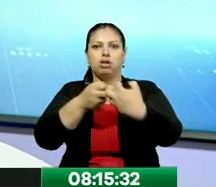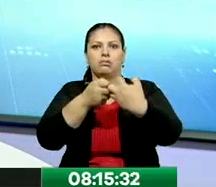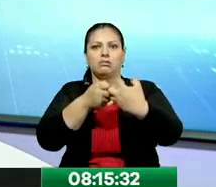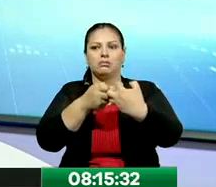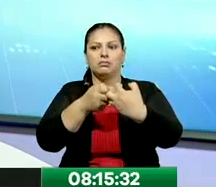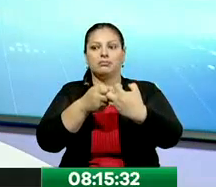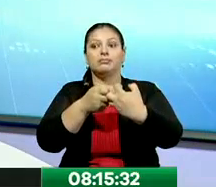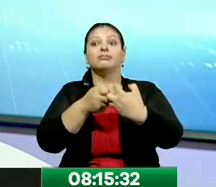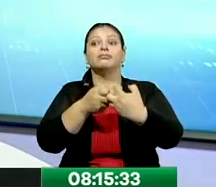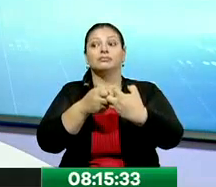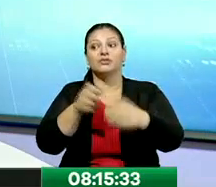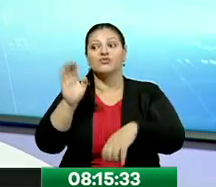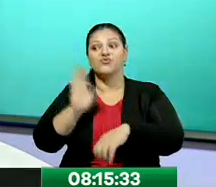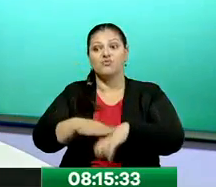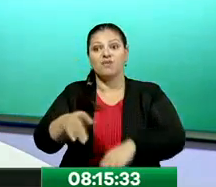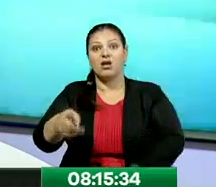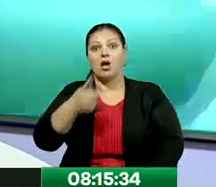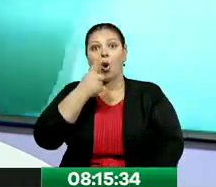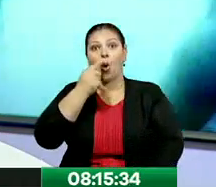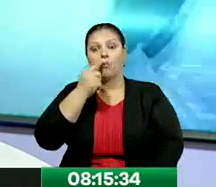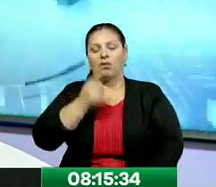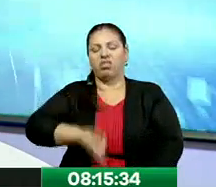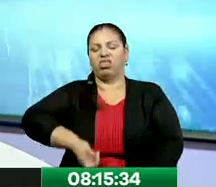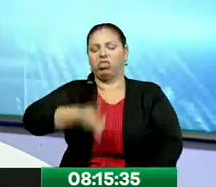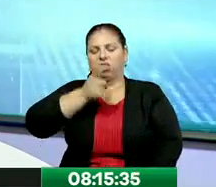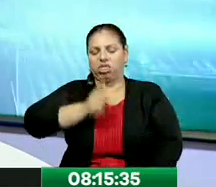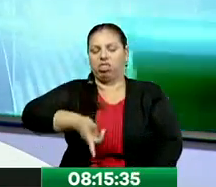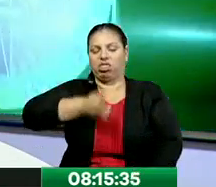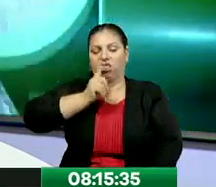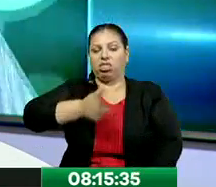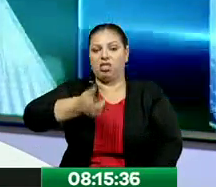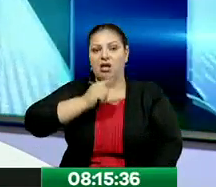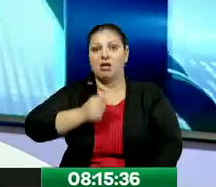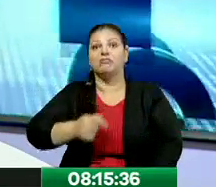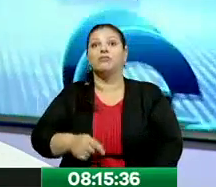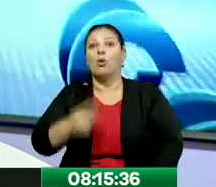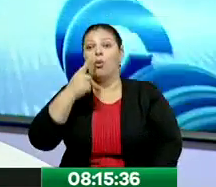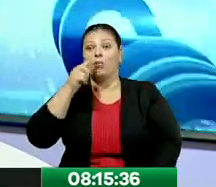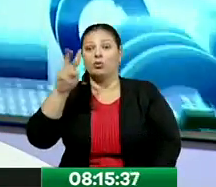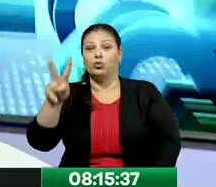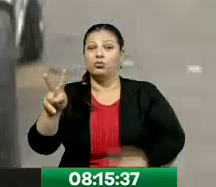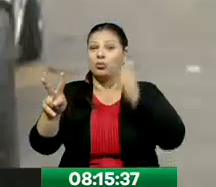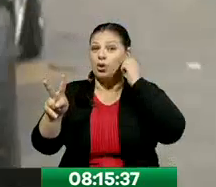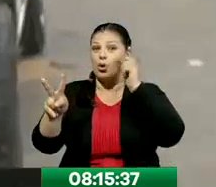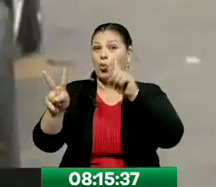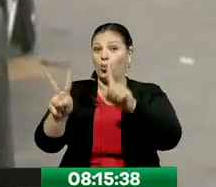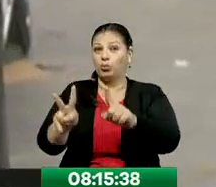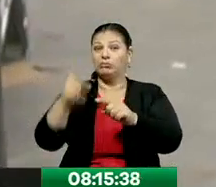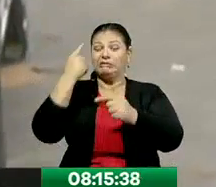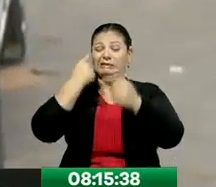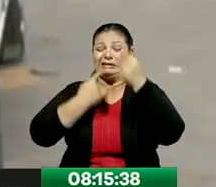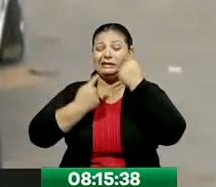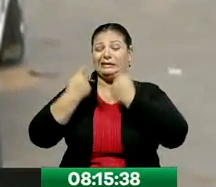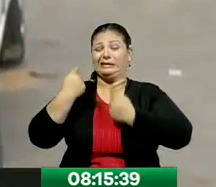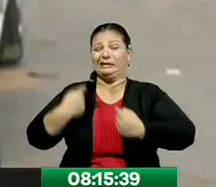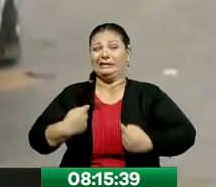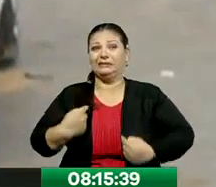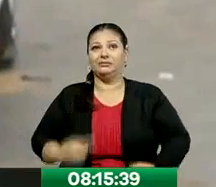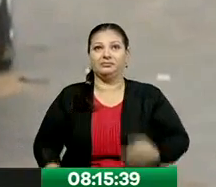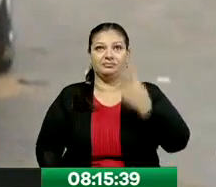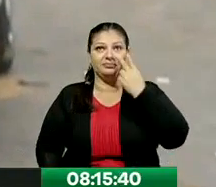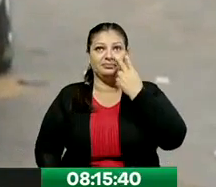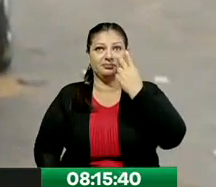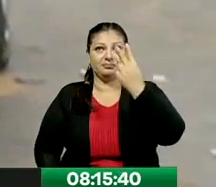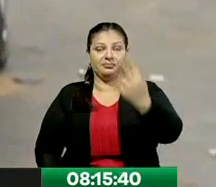manejaba en estado etílico ya van a ver ustedes cuál es el resultado ocurrió en la avenida